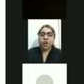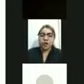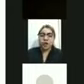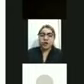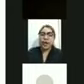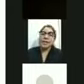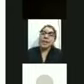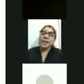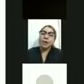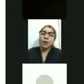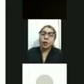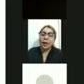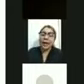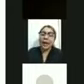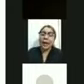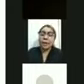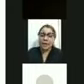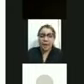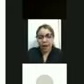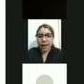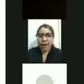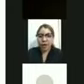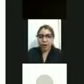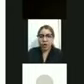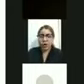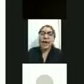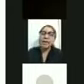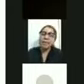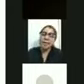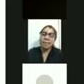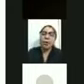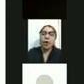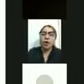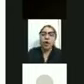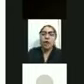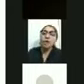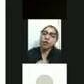aquellos niños que se les dificulte el aprendizaje de estos y así